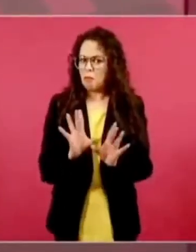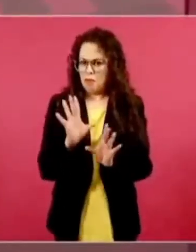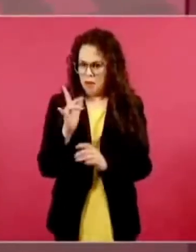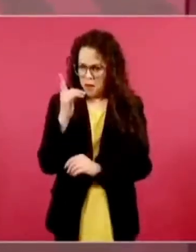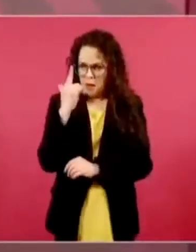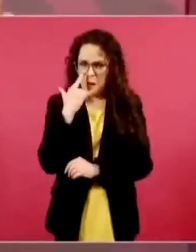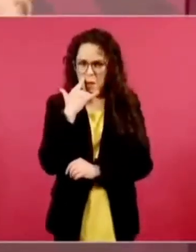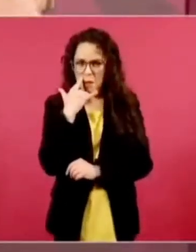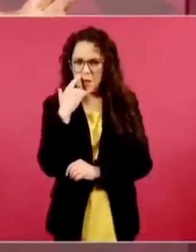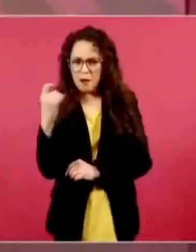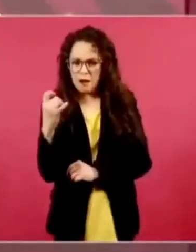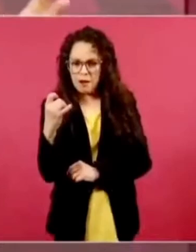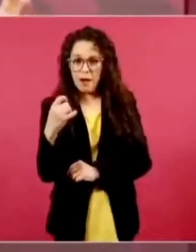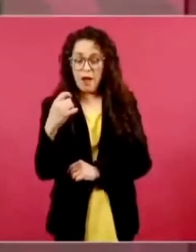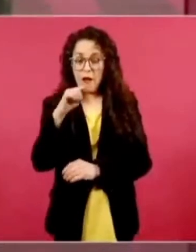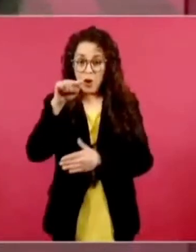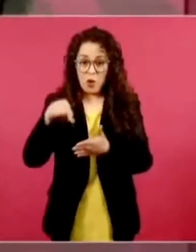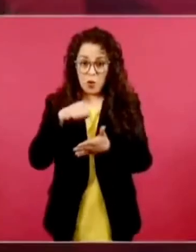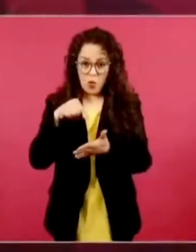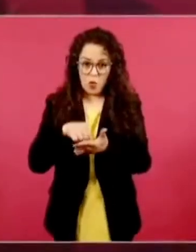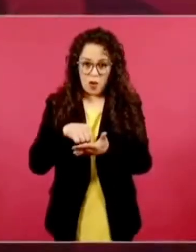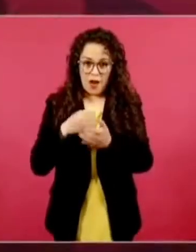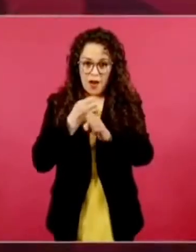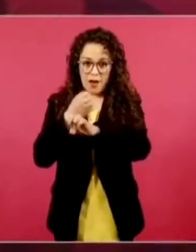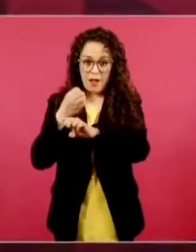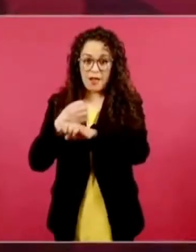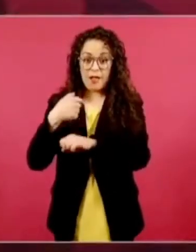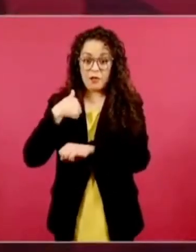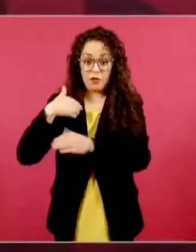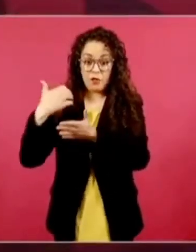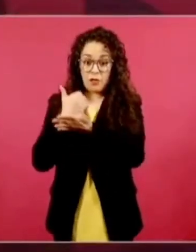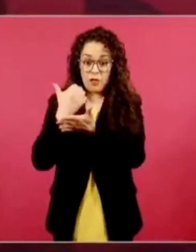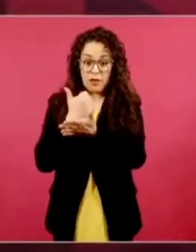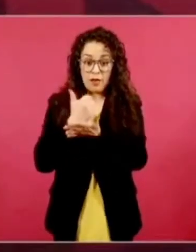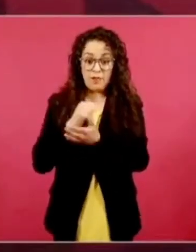En los 16 donde yo gané, Eran del PRI.